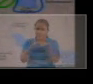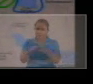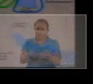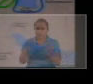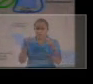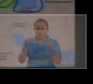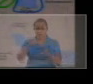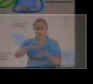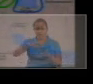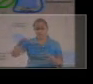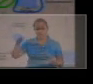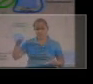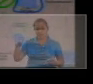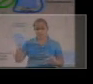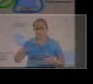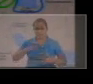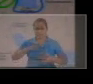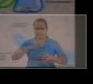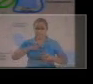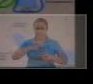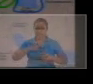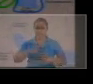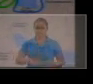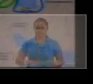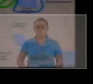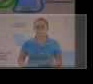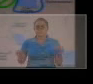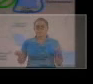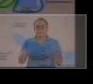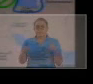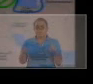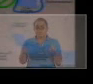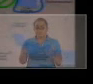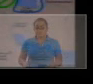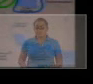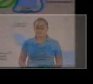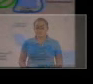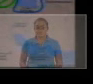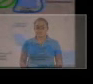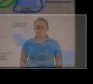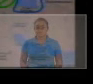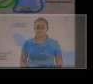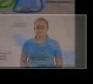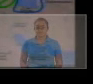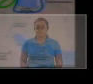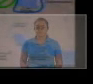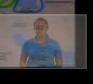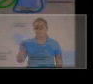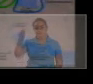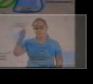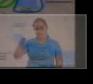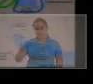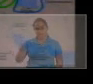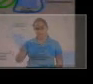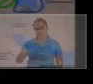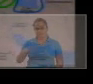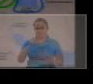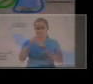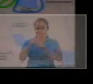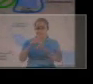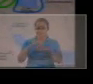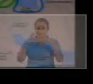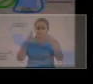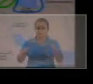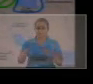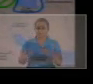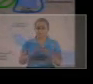muchas naciones, muchos ejércitos. Entonces, resulta que ahora déjeme ponerle con otro